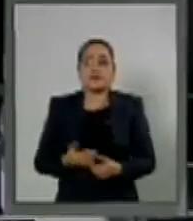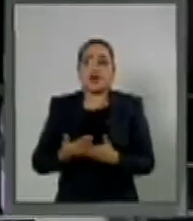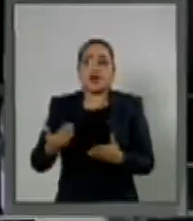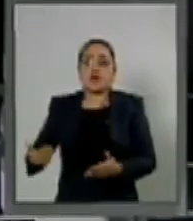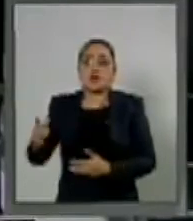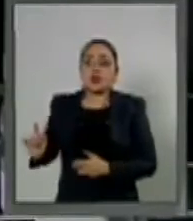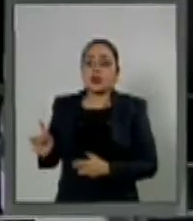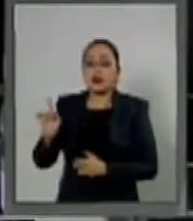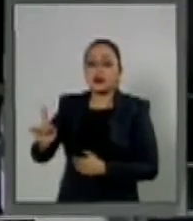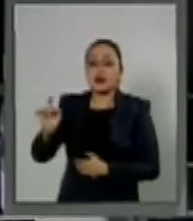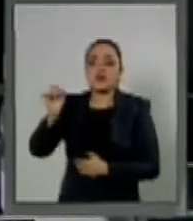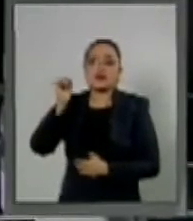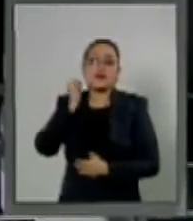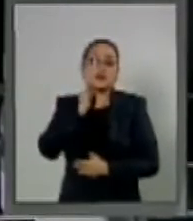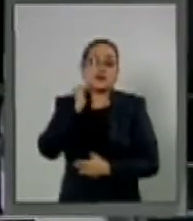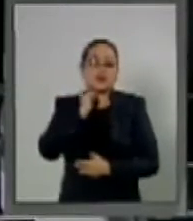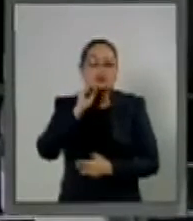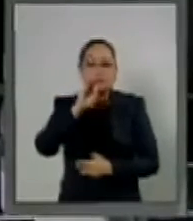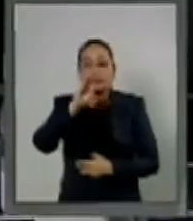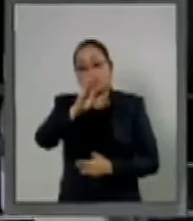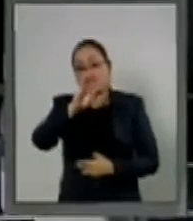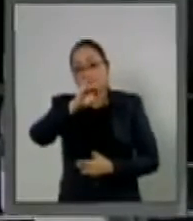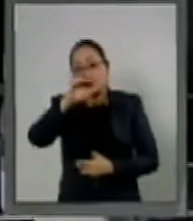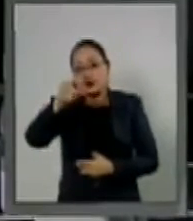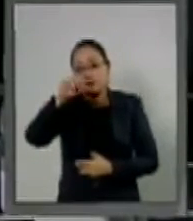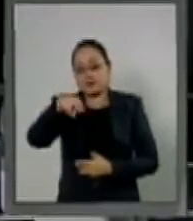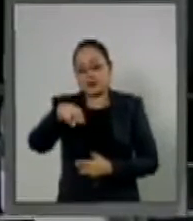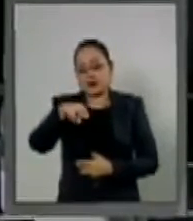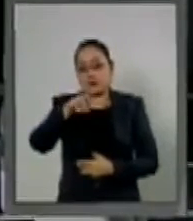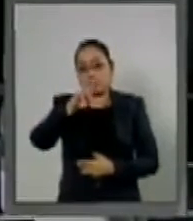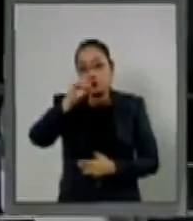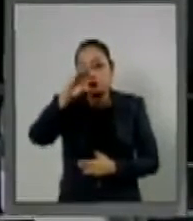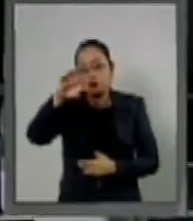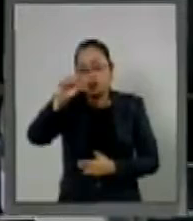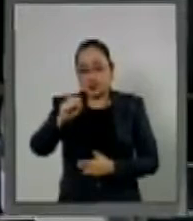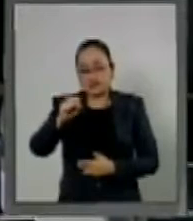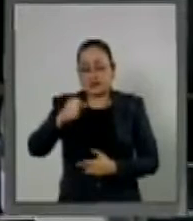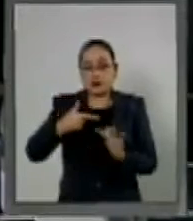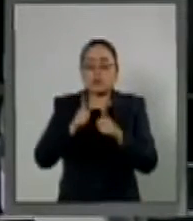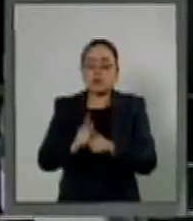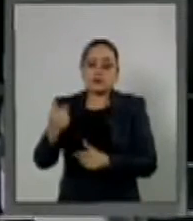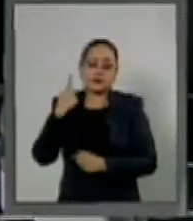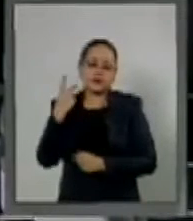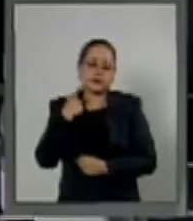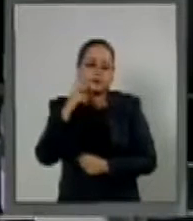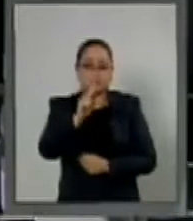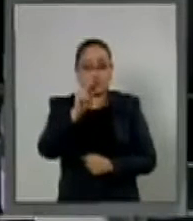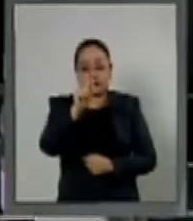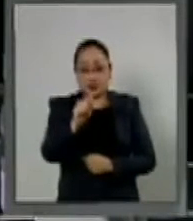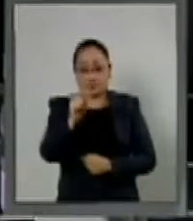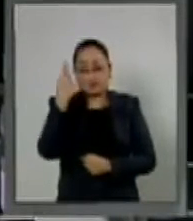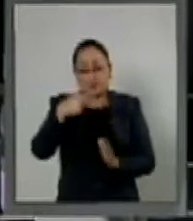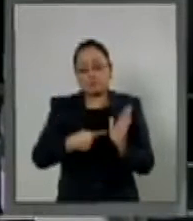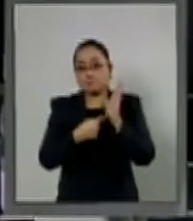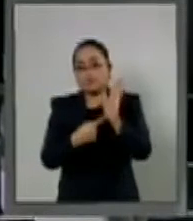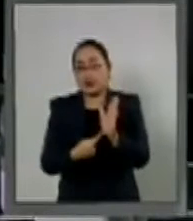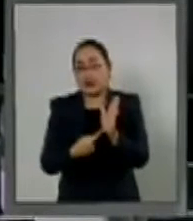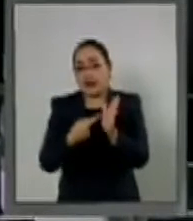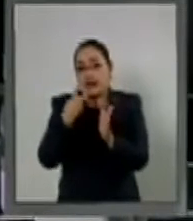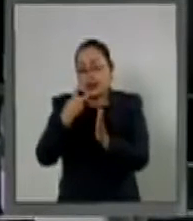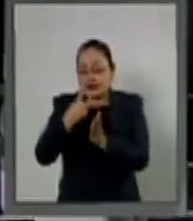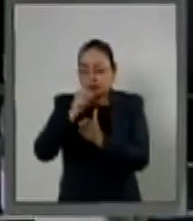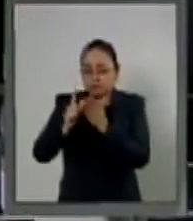Se concede ahora el uso de la palabra al senador Benjamín Robles Montoya, del Grupo Parlamentario del Partido del Trabajo, para presentar un proyecto de